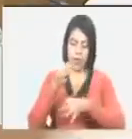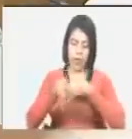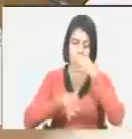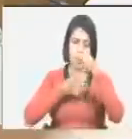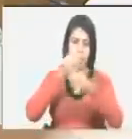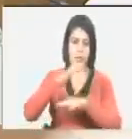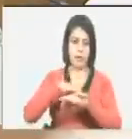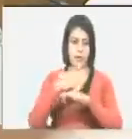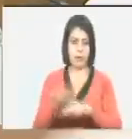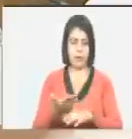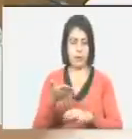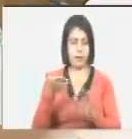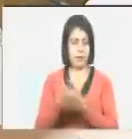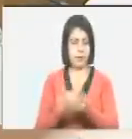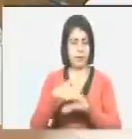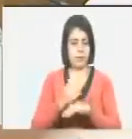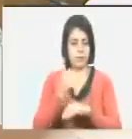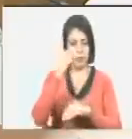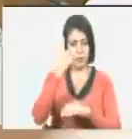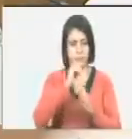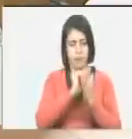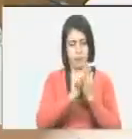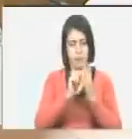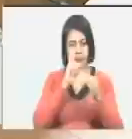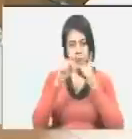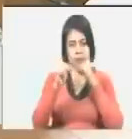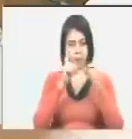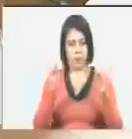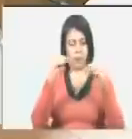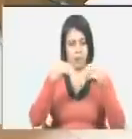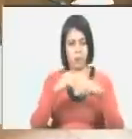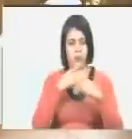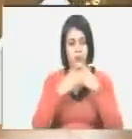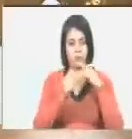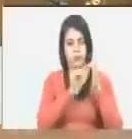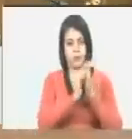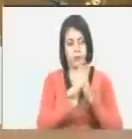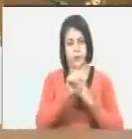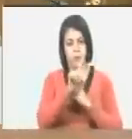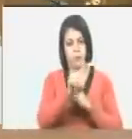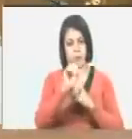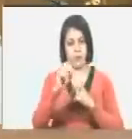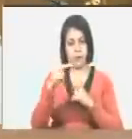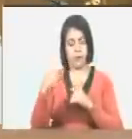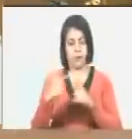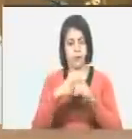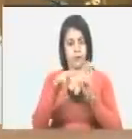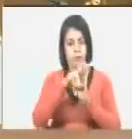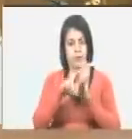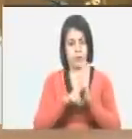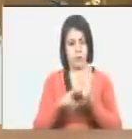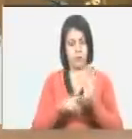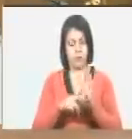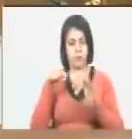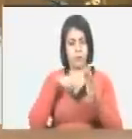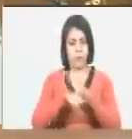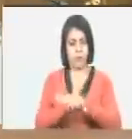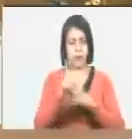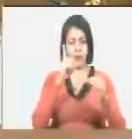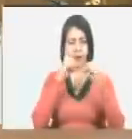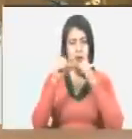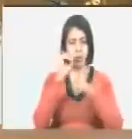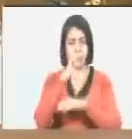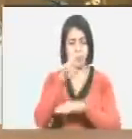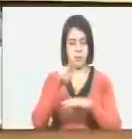motivo a los efectos de su primera discusión de conformidad con lo establecido en el artículo 103 del Reglamento Interior y Debates de la Asamblea